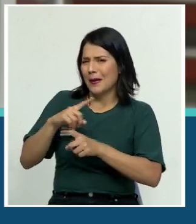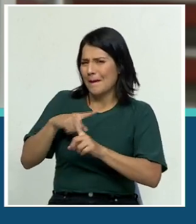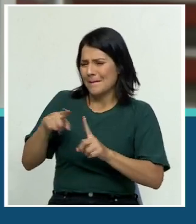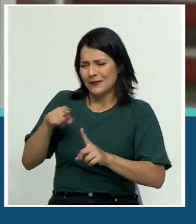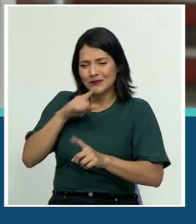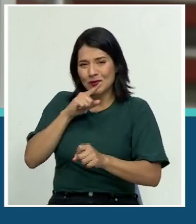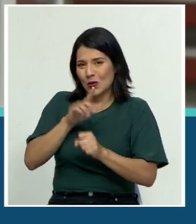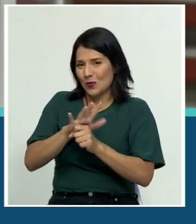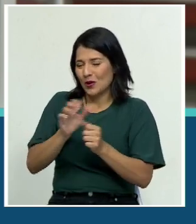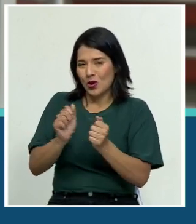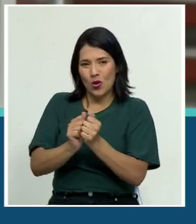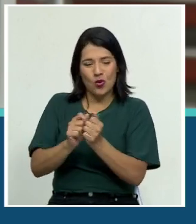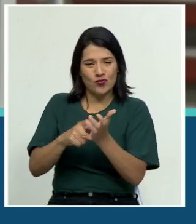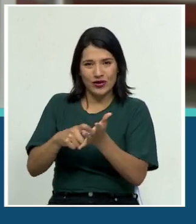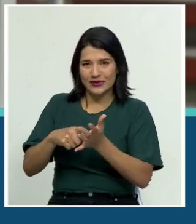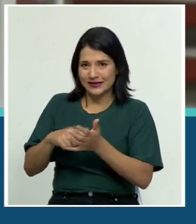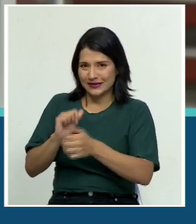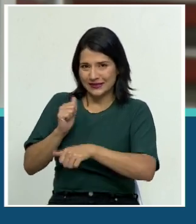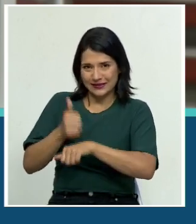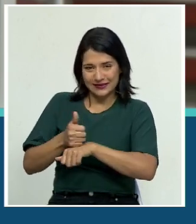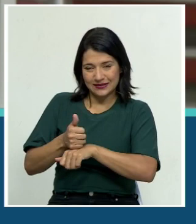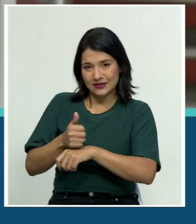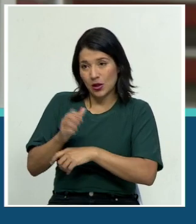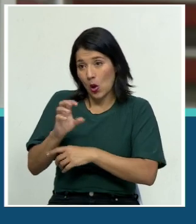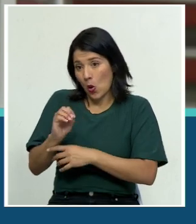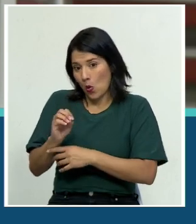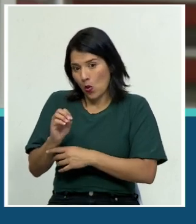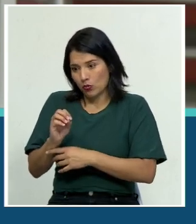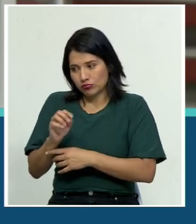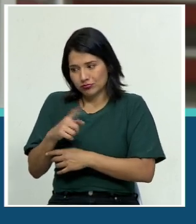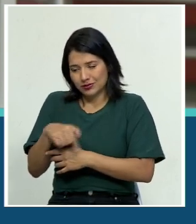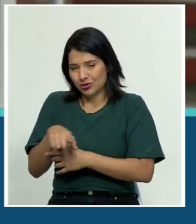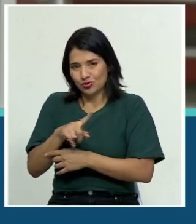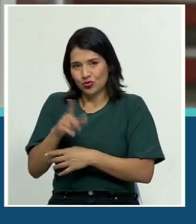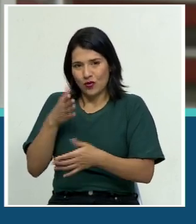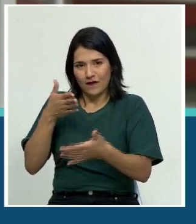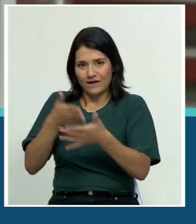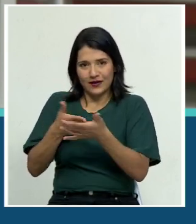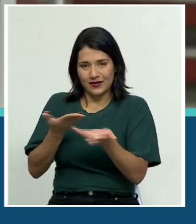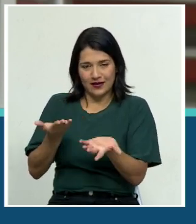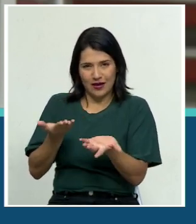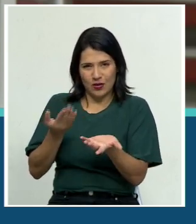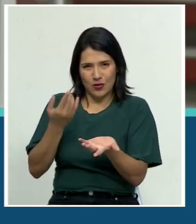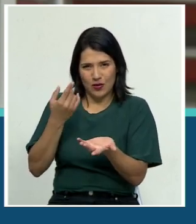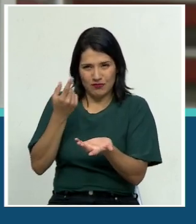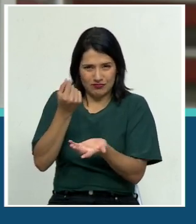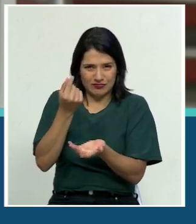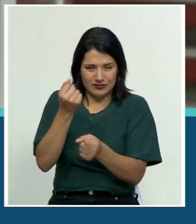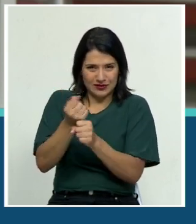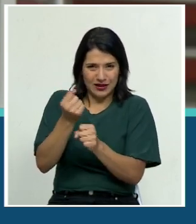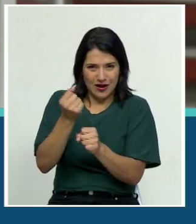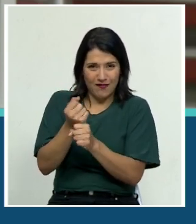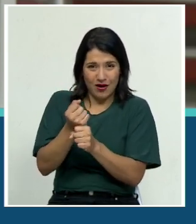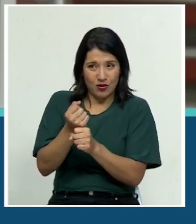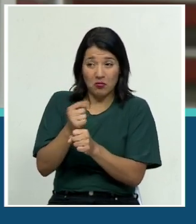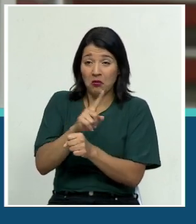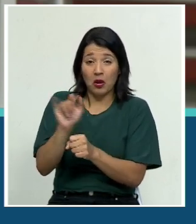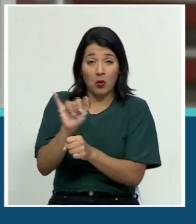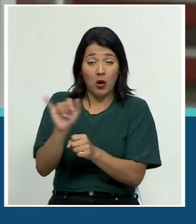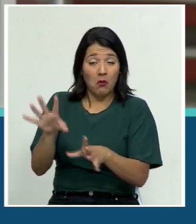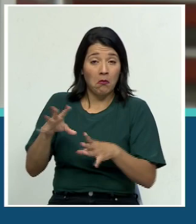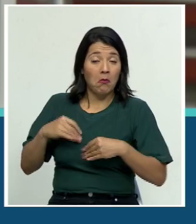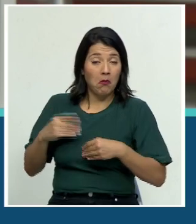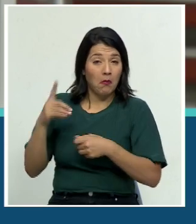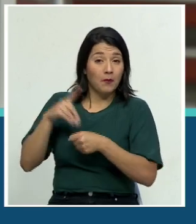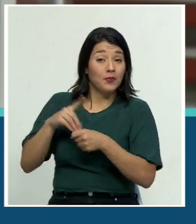requisitos establecidos o no habían tenido una afectación económica, por lo que solicitó que en el plazo de un mes se